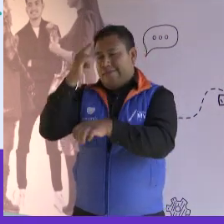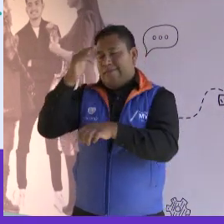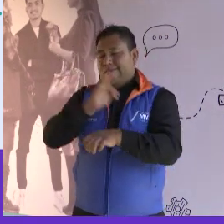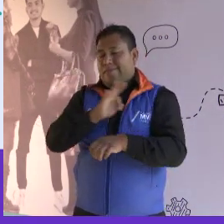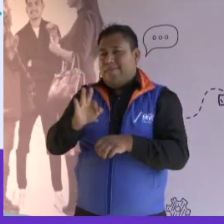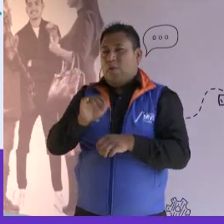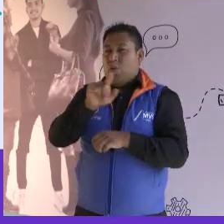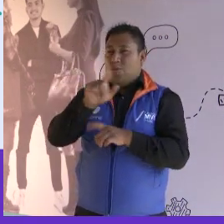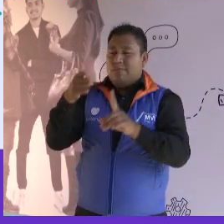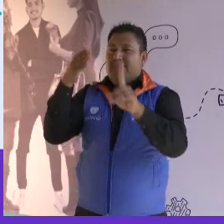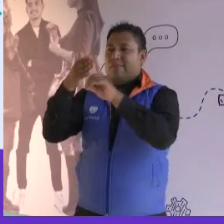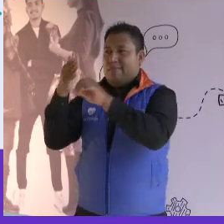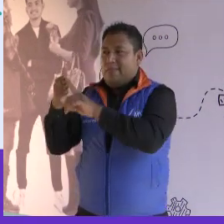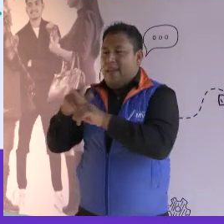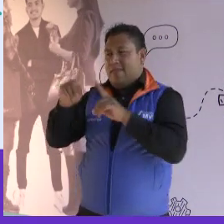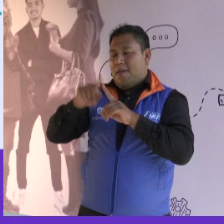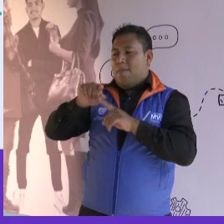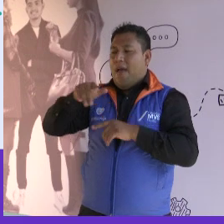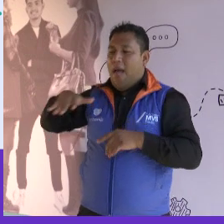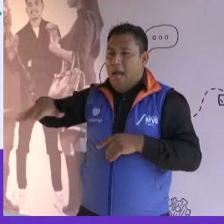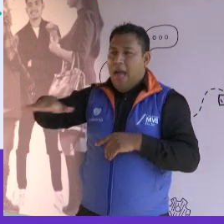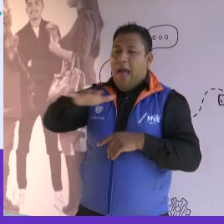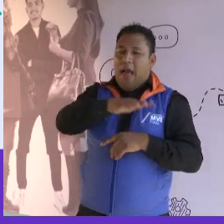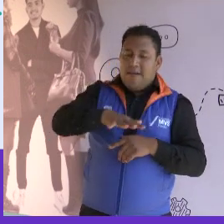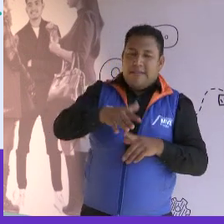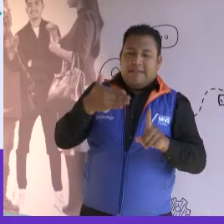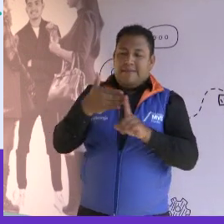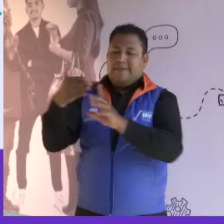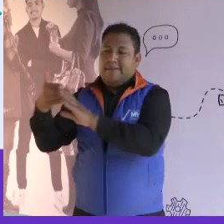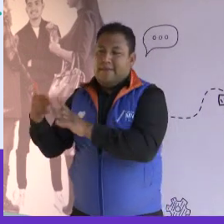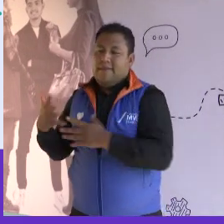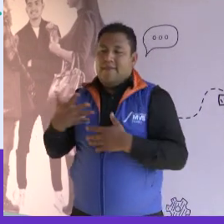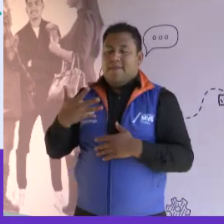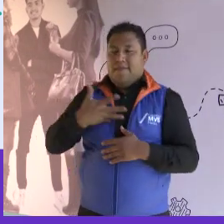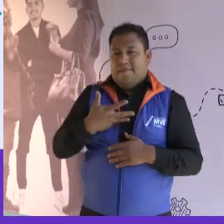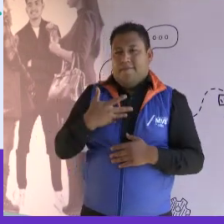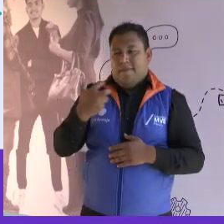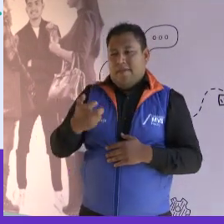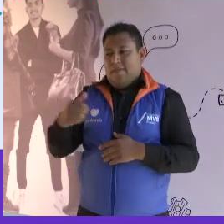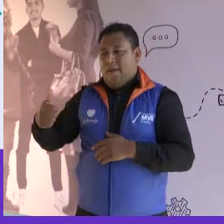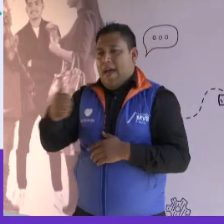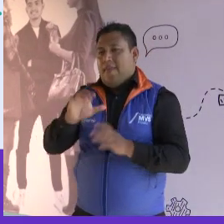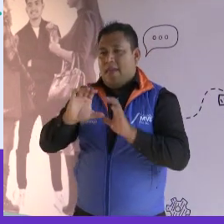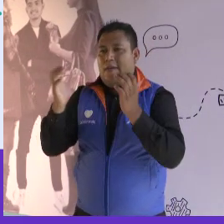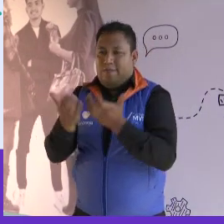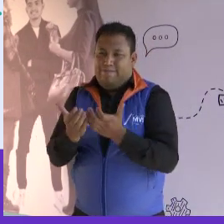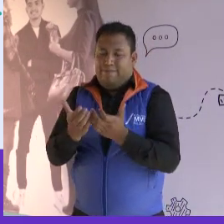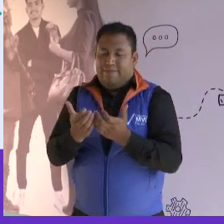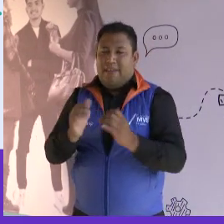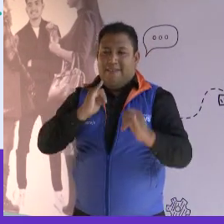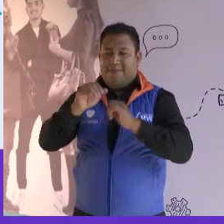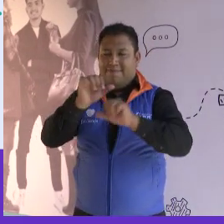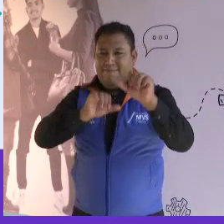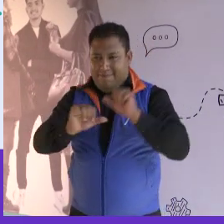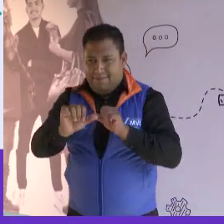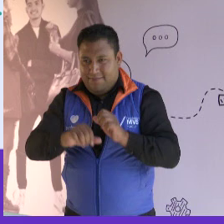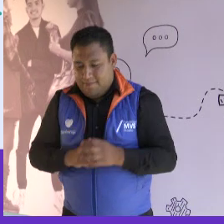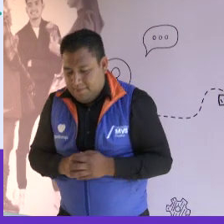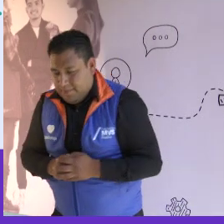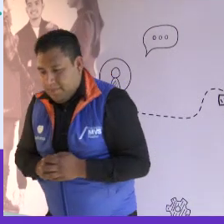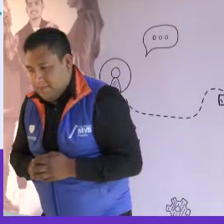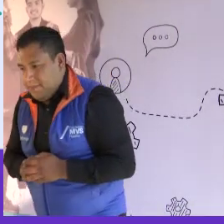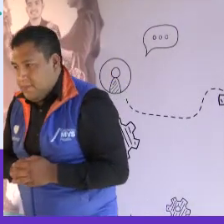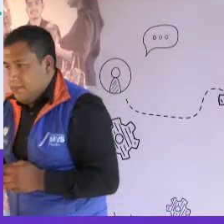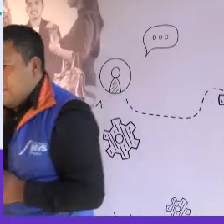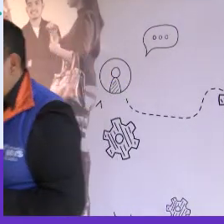que puedan lograr pues lo que están buscando dentro de las propias comunidades. Y bueno, sí. Te preguntaba de qué tanto lo